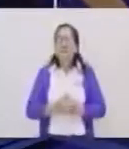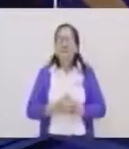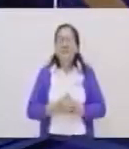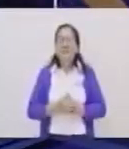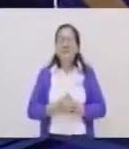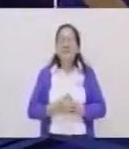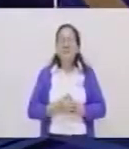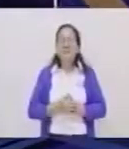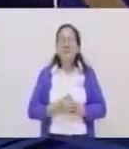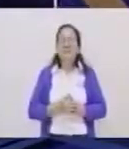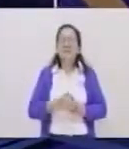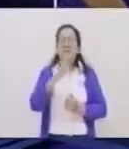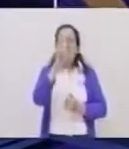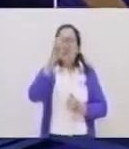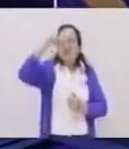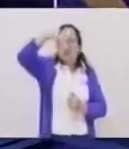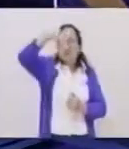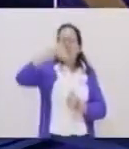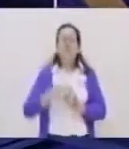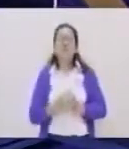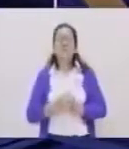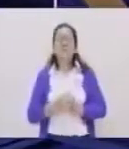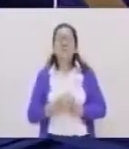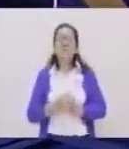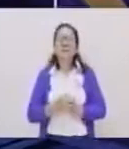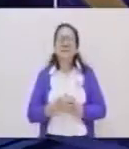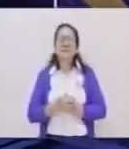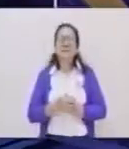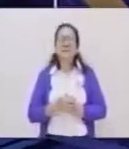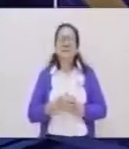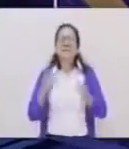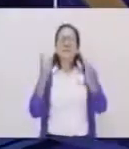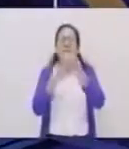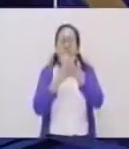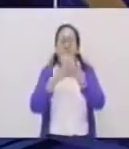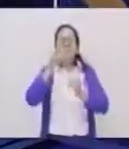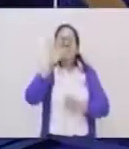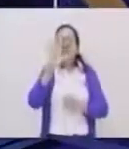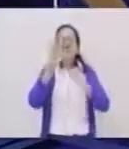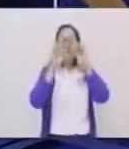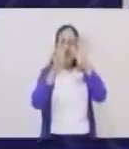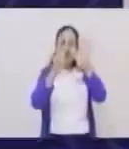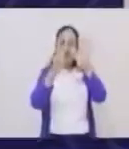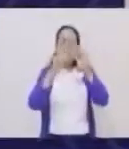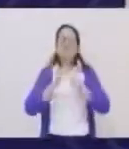1.57. ¿Cómo lo representaríamos? Entonces sería un metro